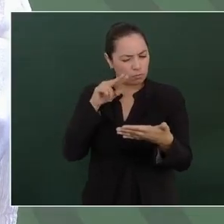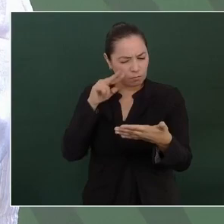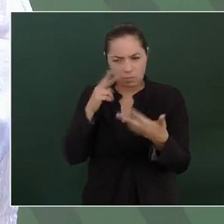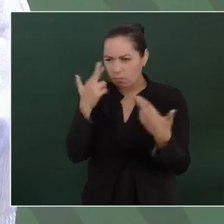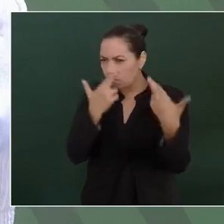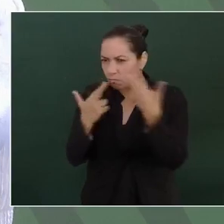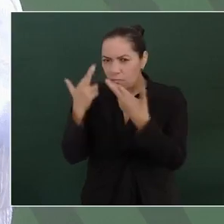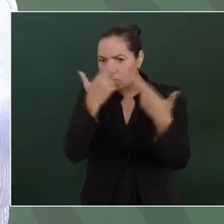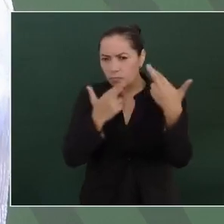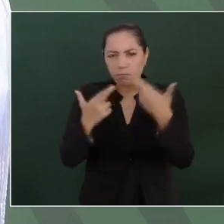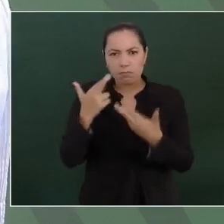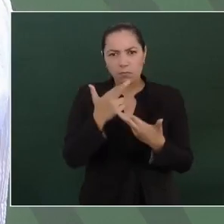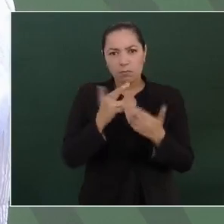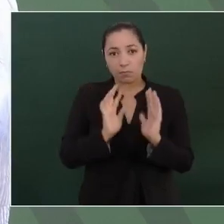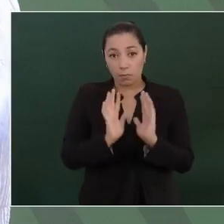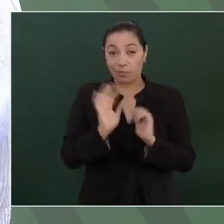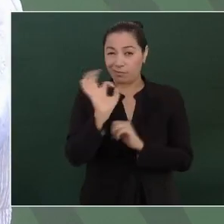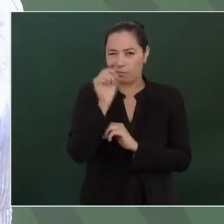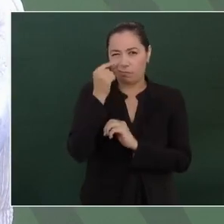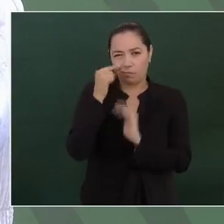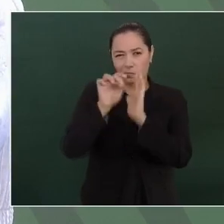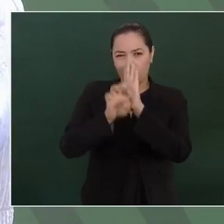Si un ciudadano quiere saber